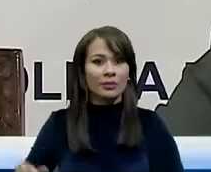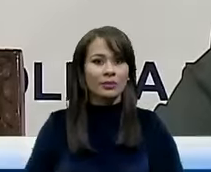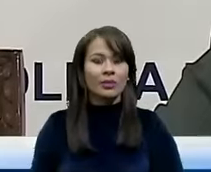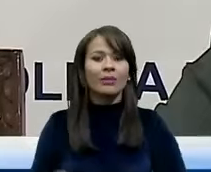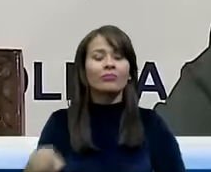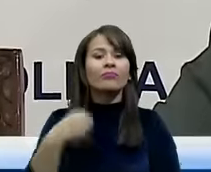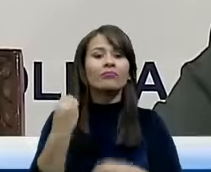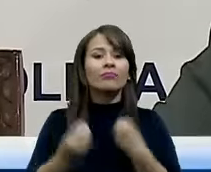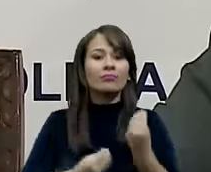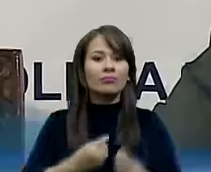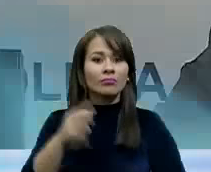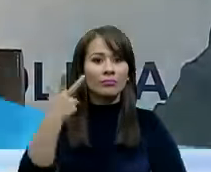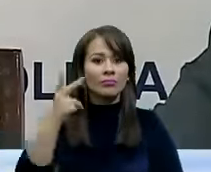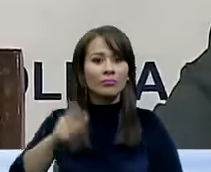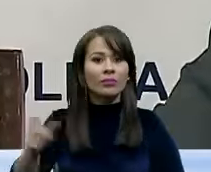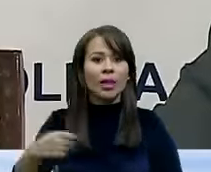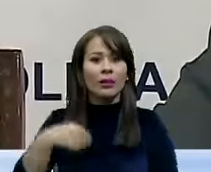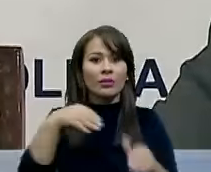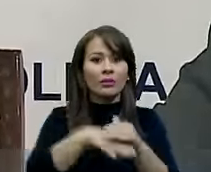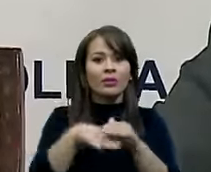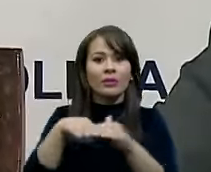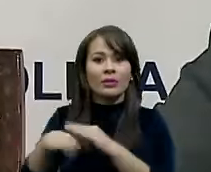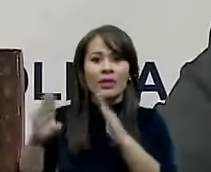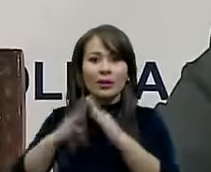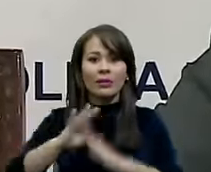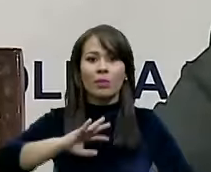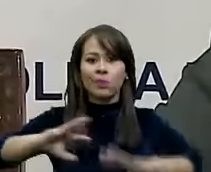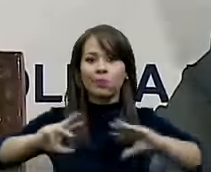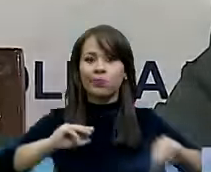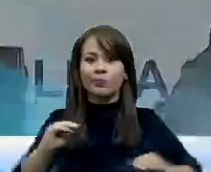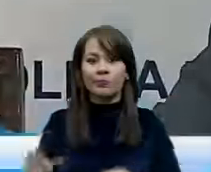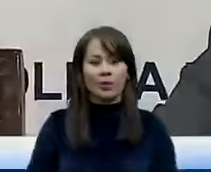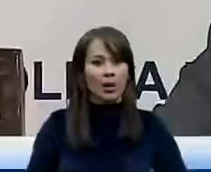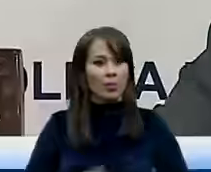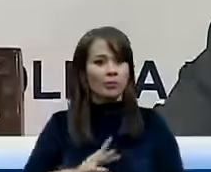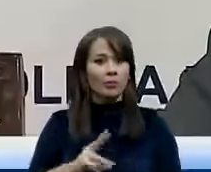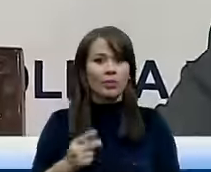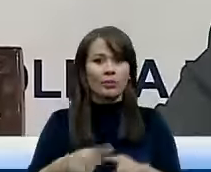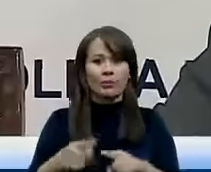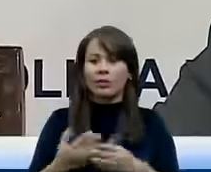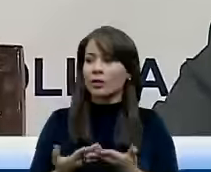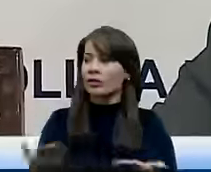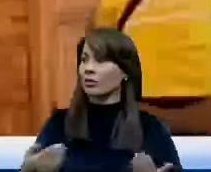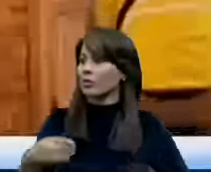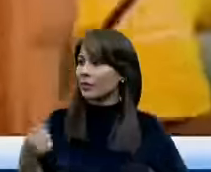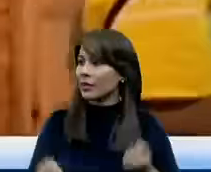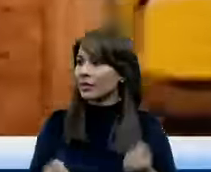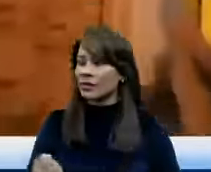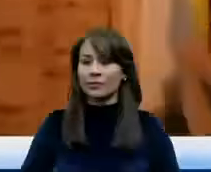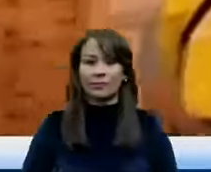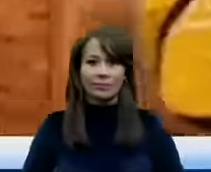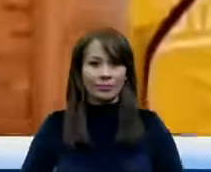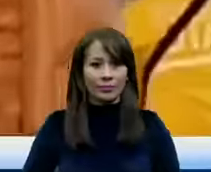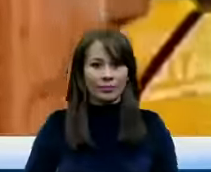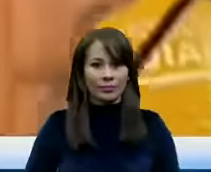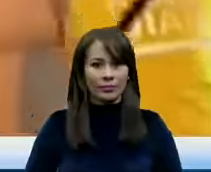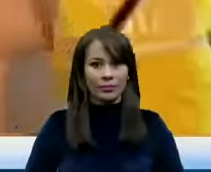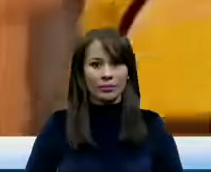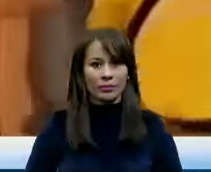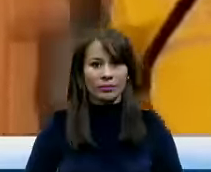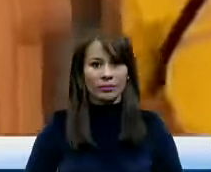se dedicaban al robo a domicilios, vehículos y también a robo de accesorios de vehículos.